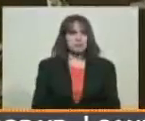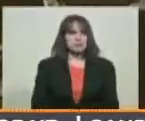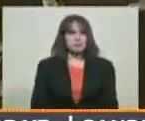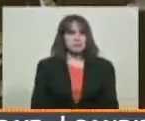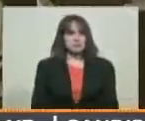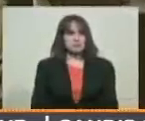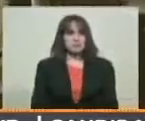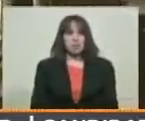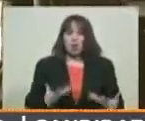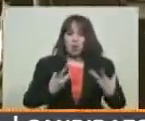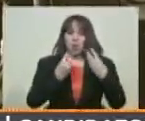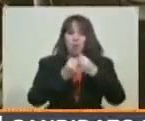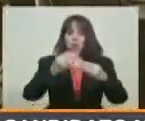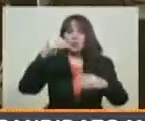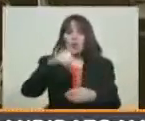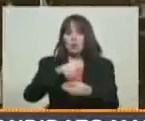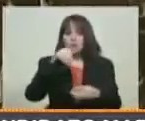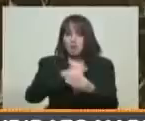juntos a votar.